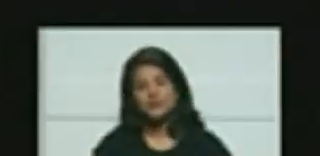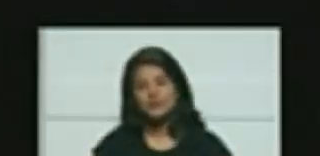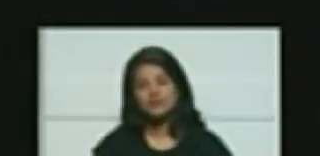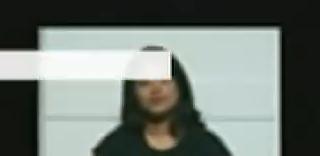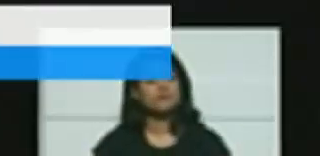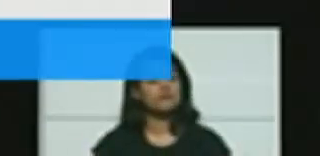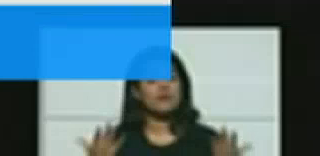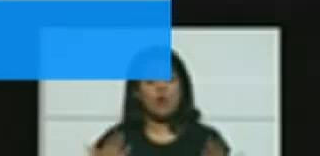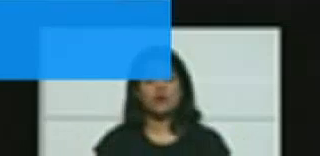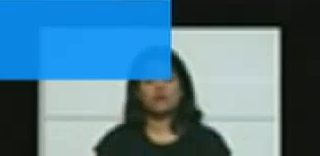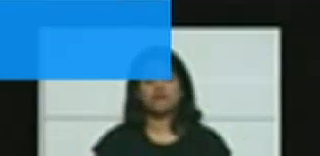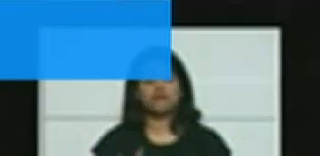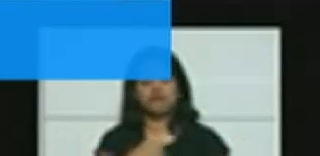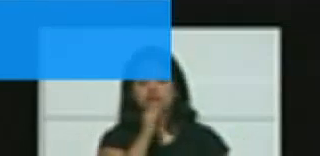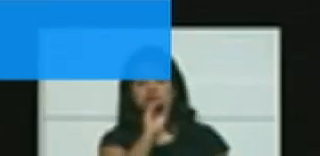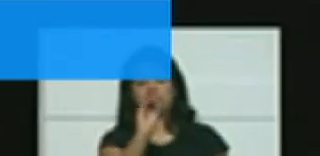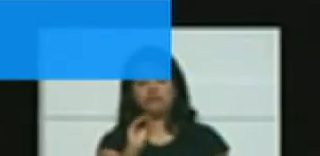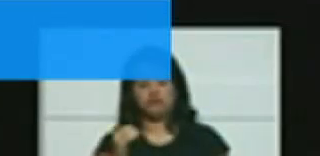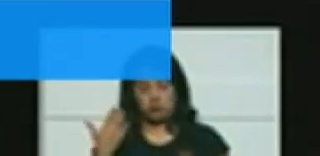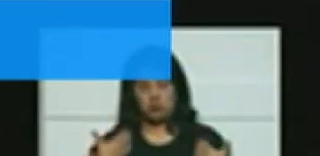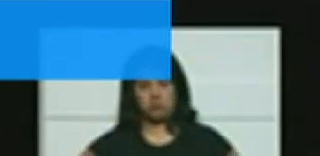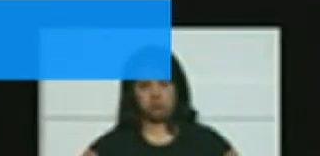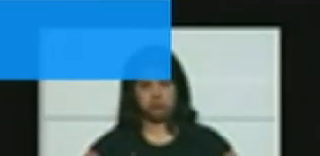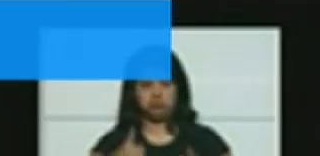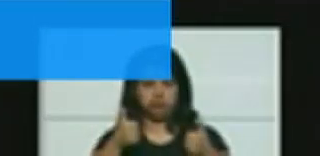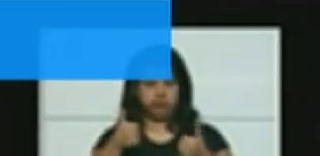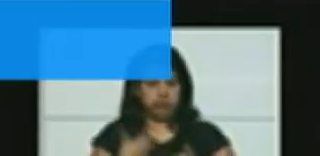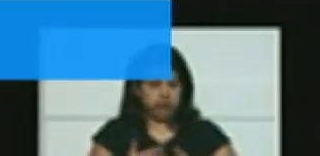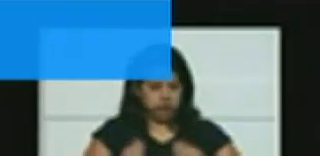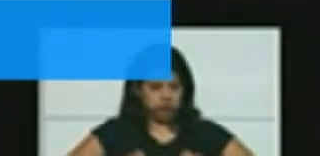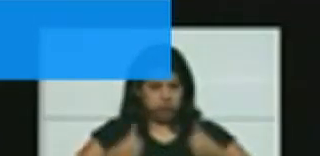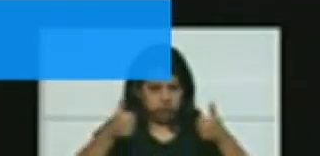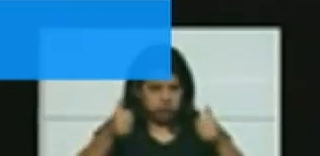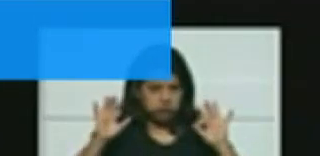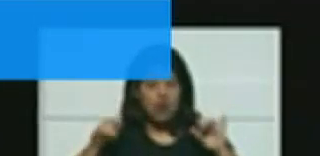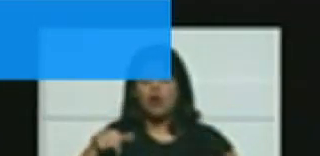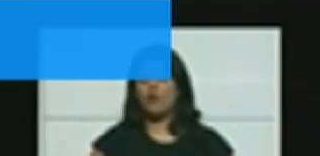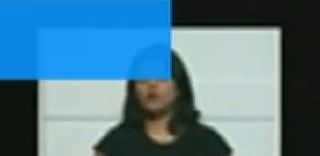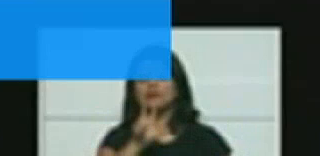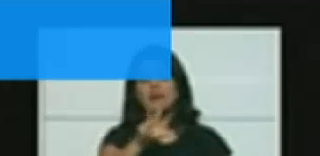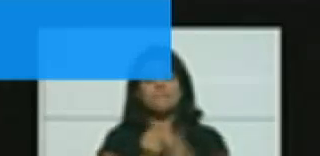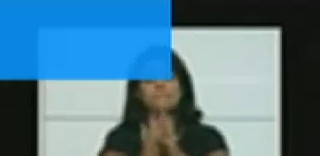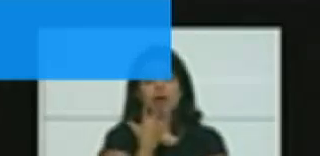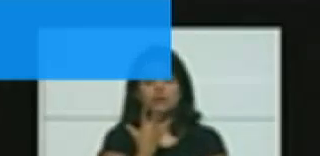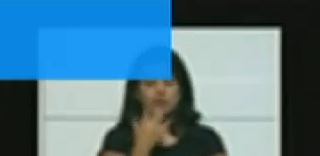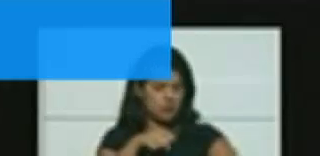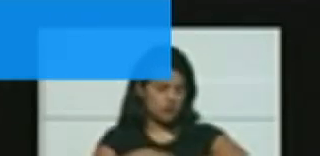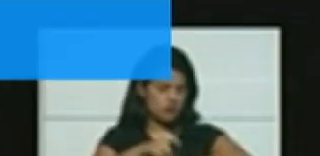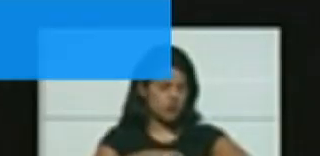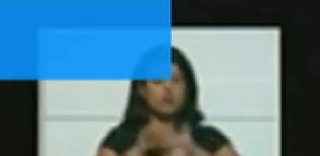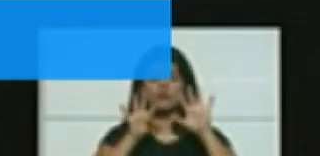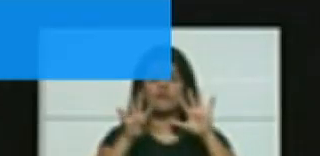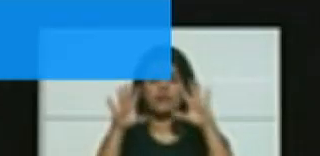Informa, este es un mensaje de fe y vida para mi familia. Hoy es 3 de mayo, son las 9 de la